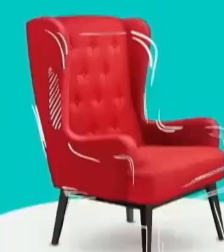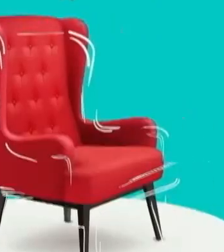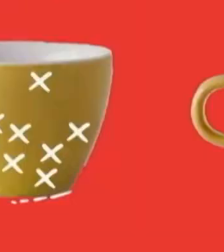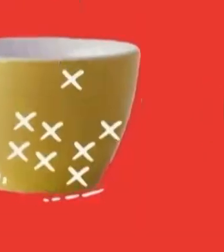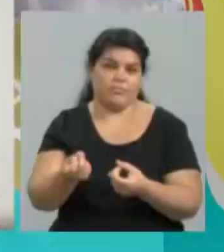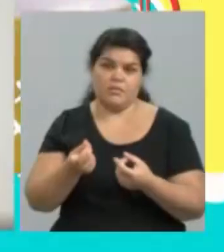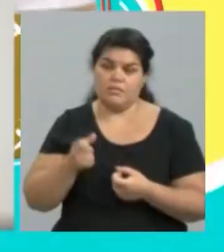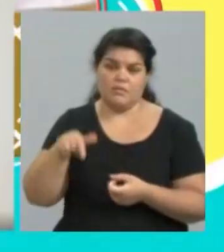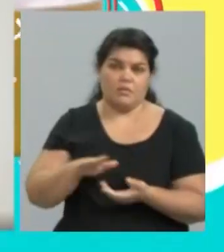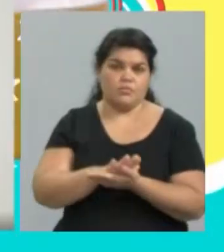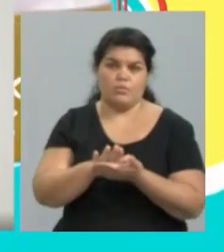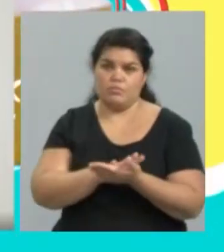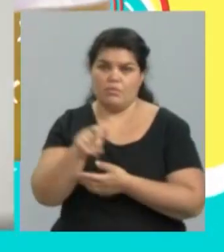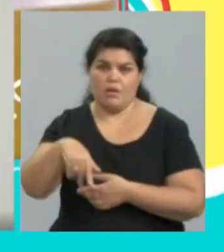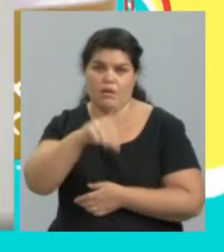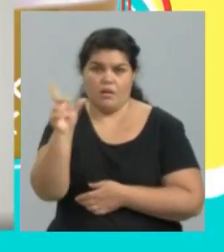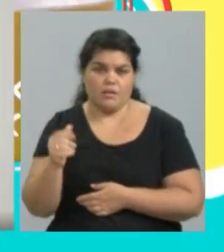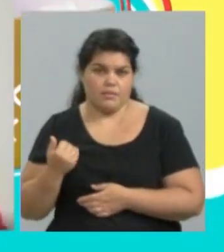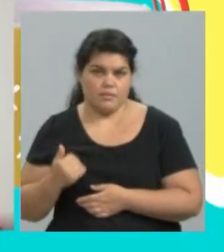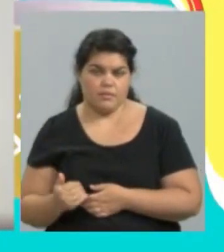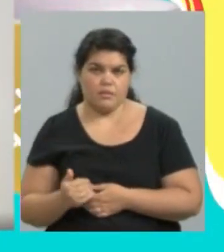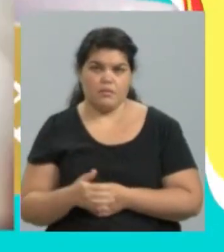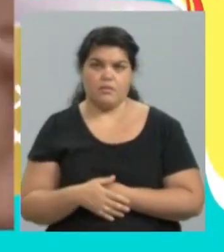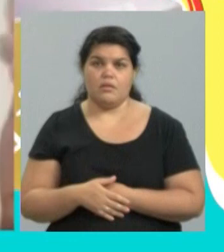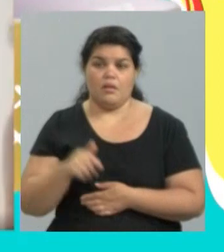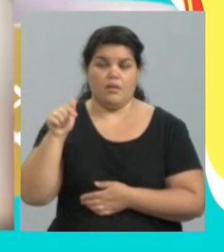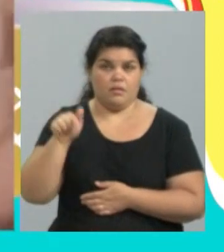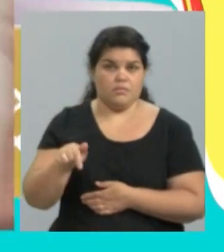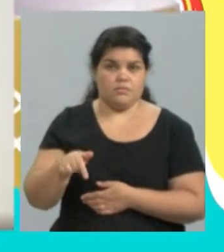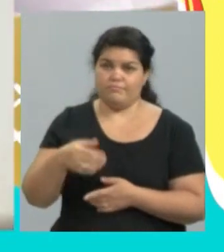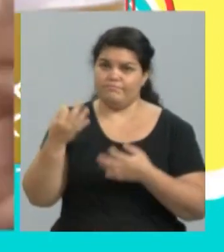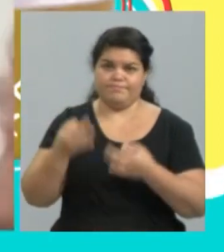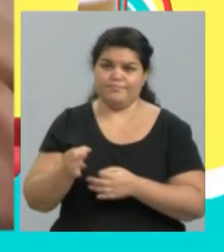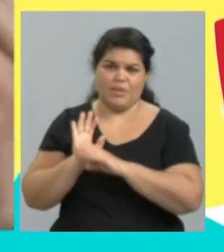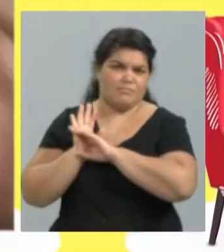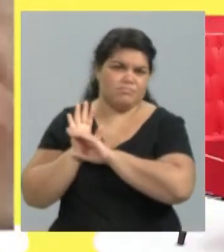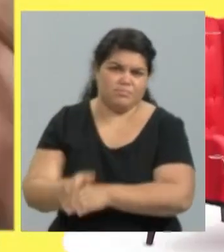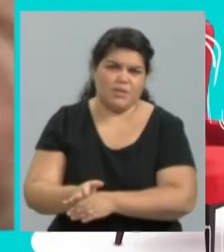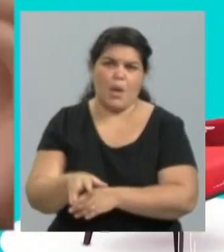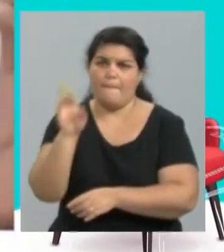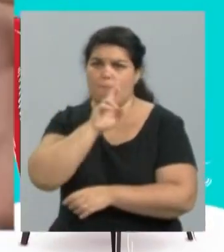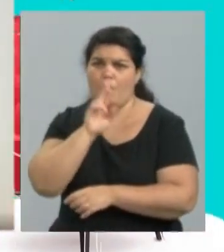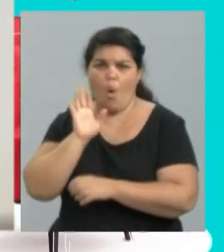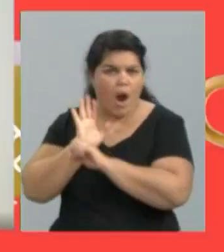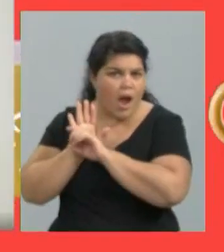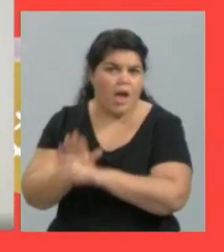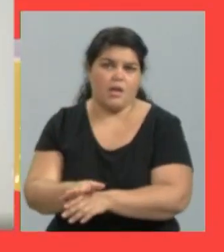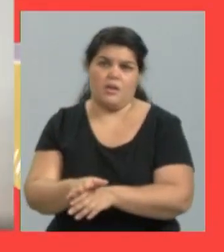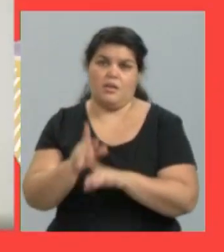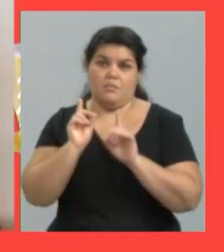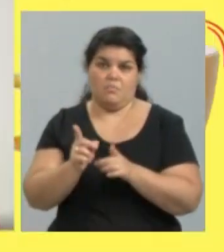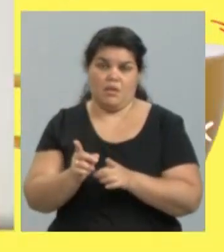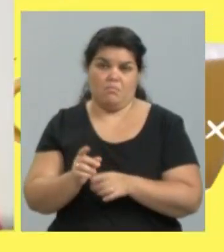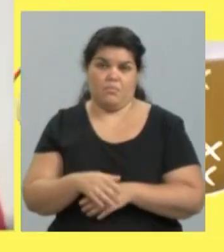Argentina, porque, bueno, claramente se trata de una cuestión de opresión y de discriminación hacia los cuerpos, hacia